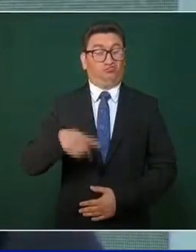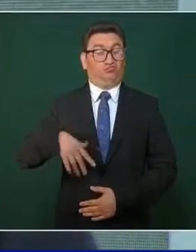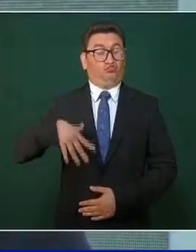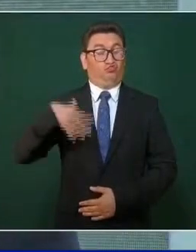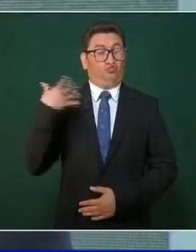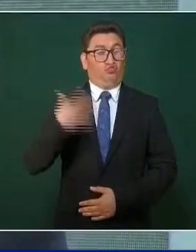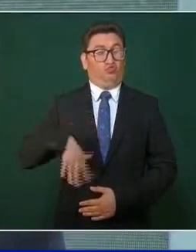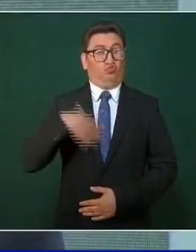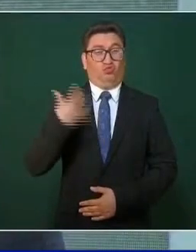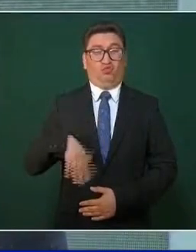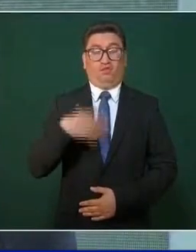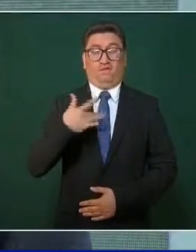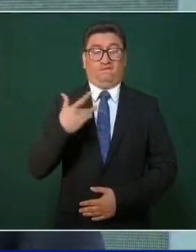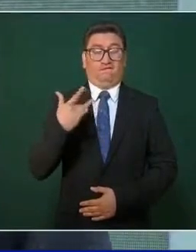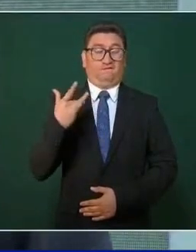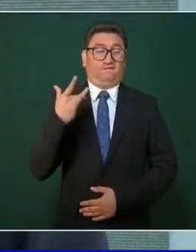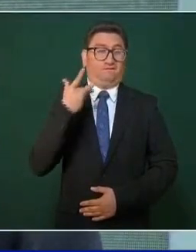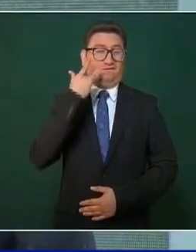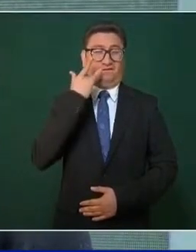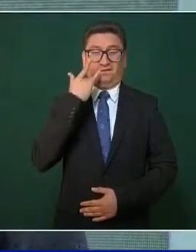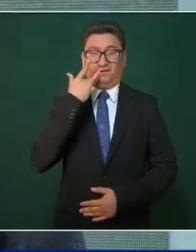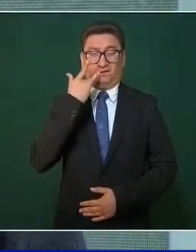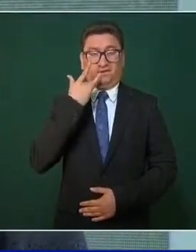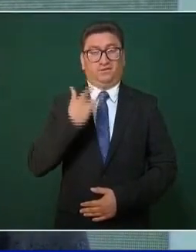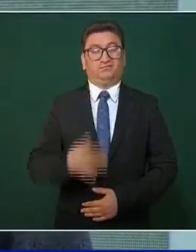súper fifís.